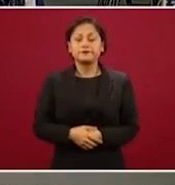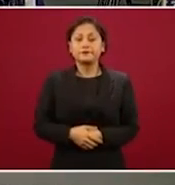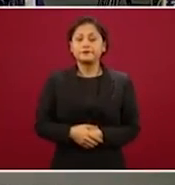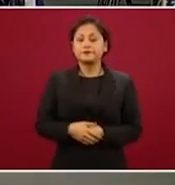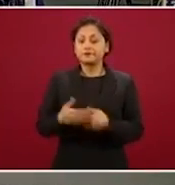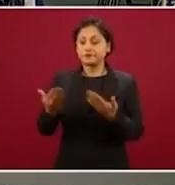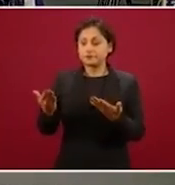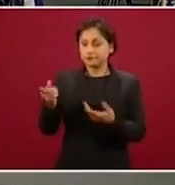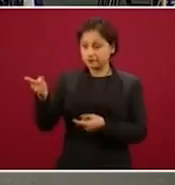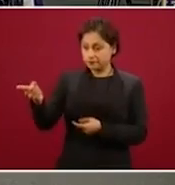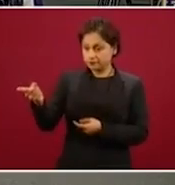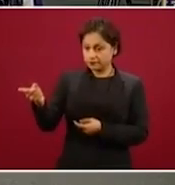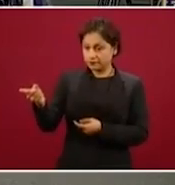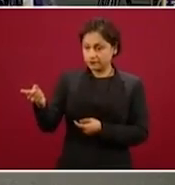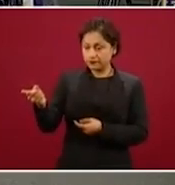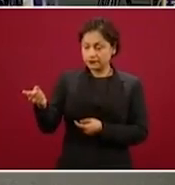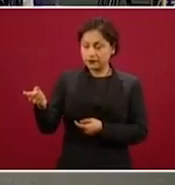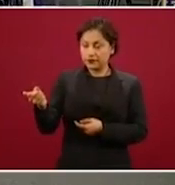Compañera.